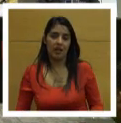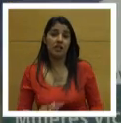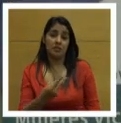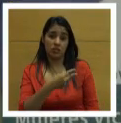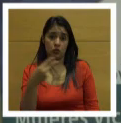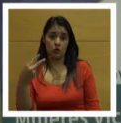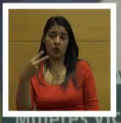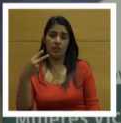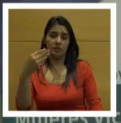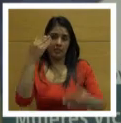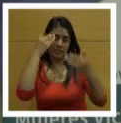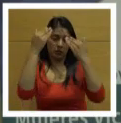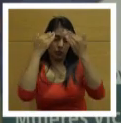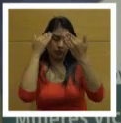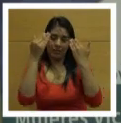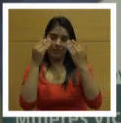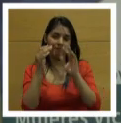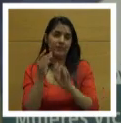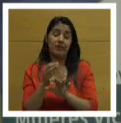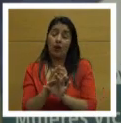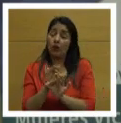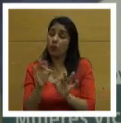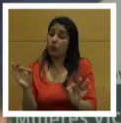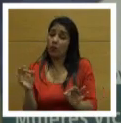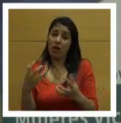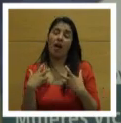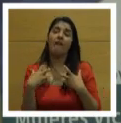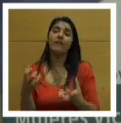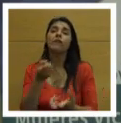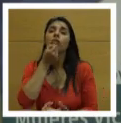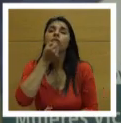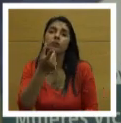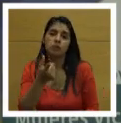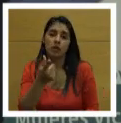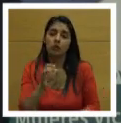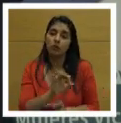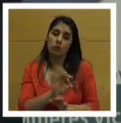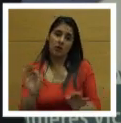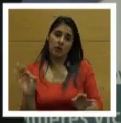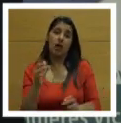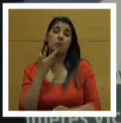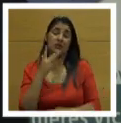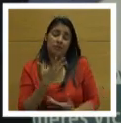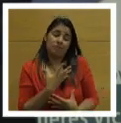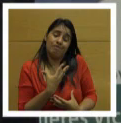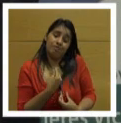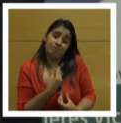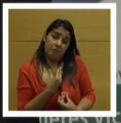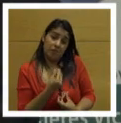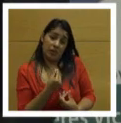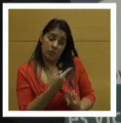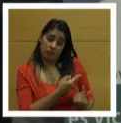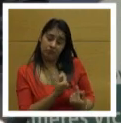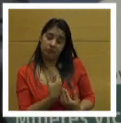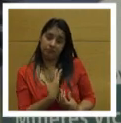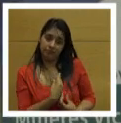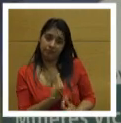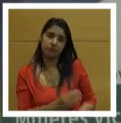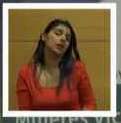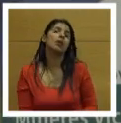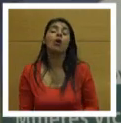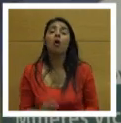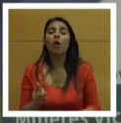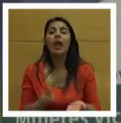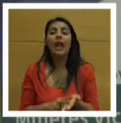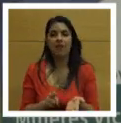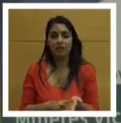denunciar. Nunca se atrevió a denunciar porque se sentía atemorizada por el denunciado. La verdad es